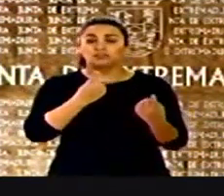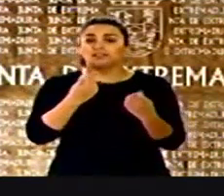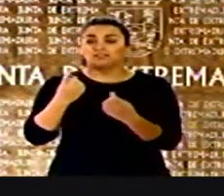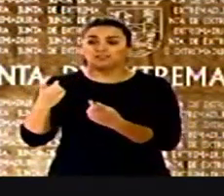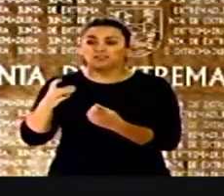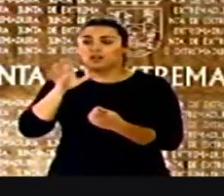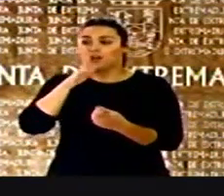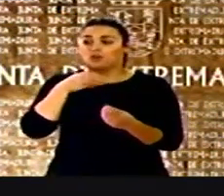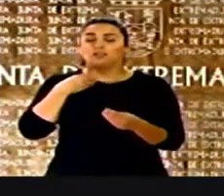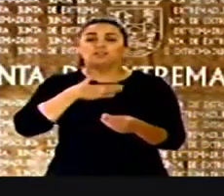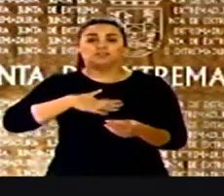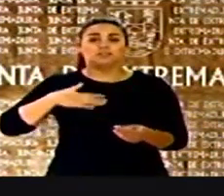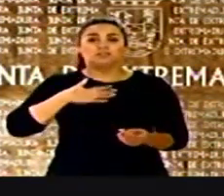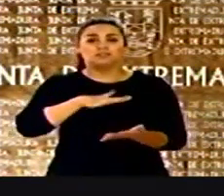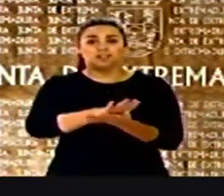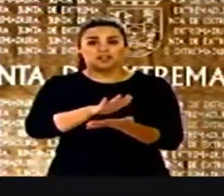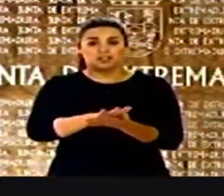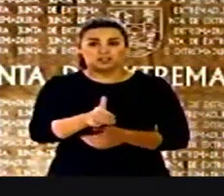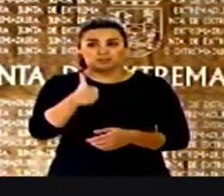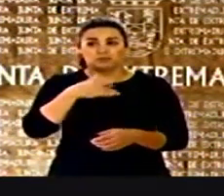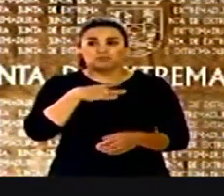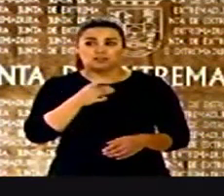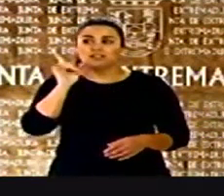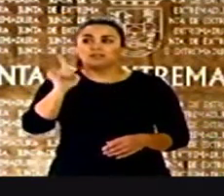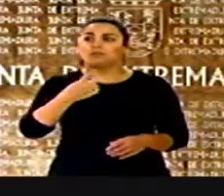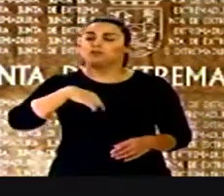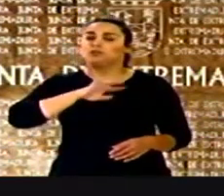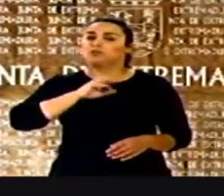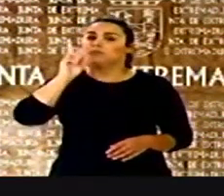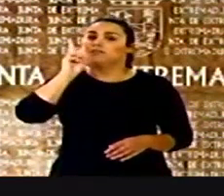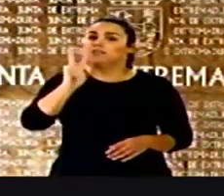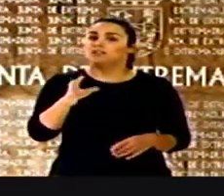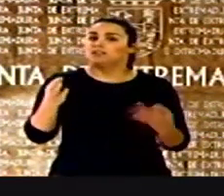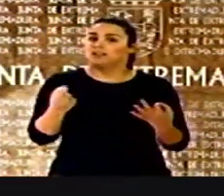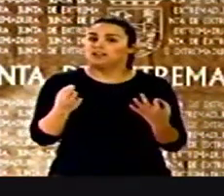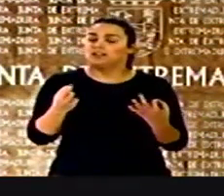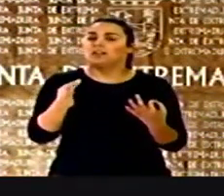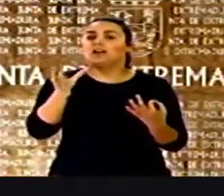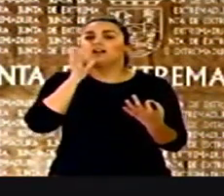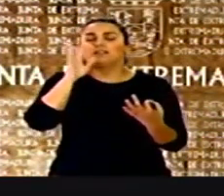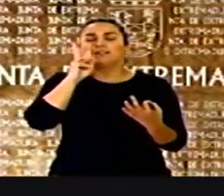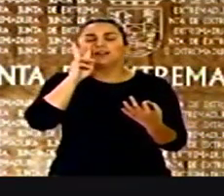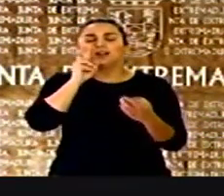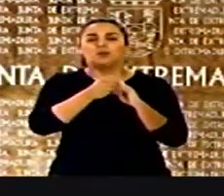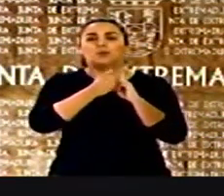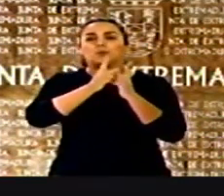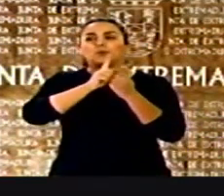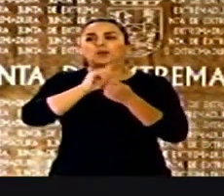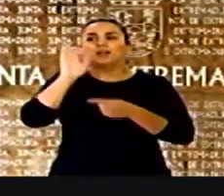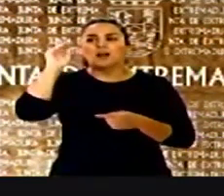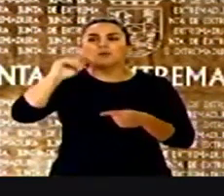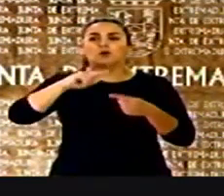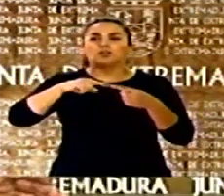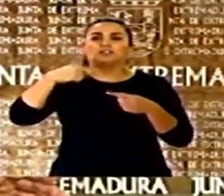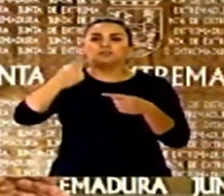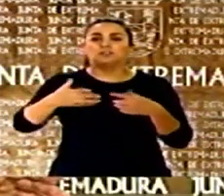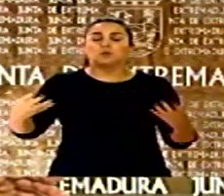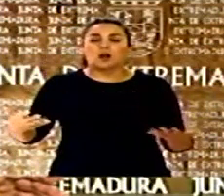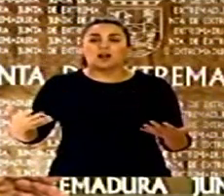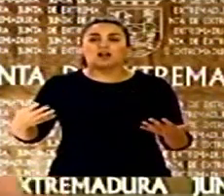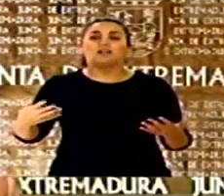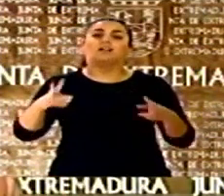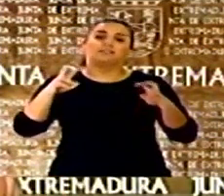del trabajo de este tiempo, con un salto final este año que anuncié en el debate del Estado de la región y que va en los presupuestos del año que viene